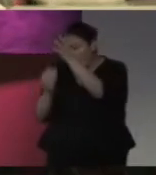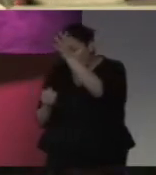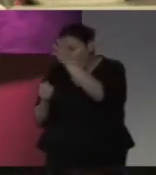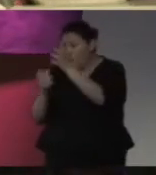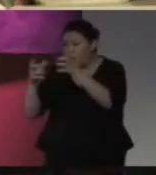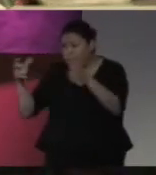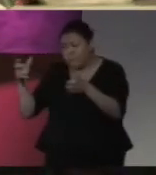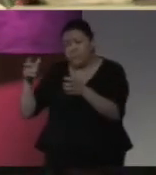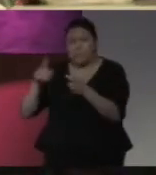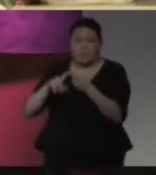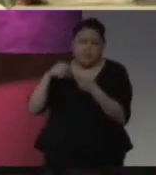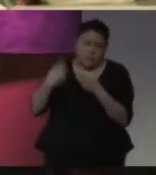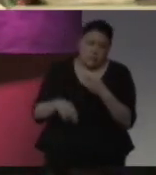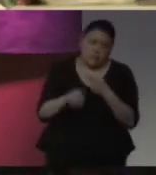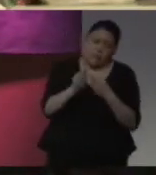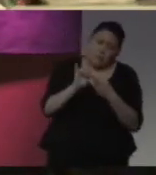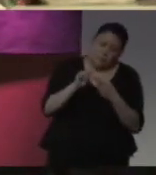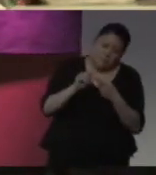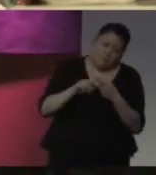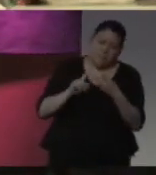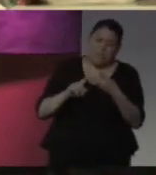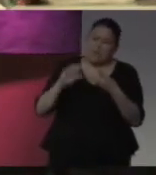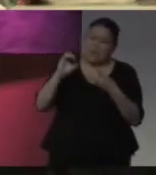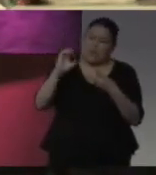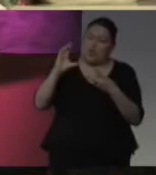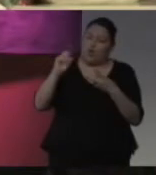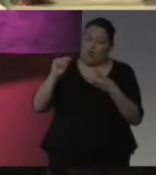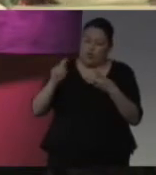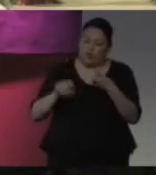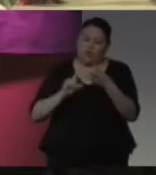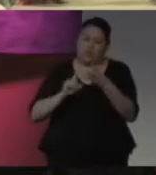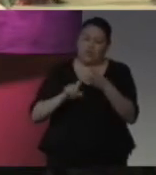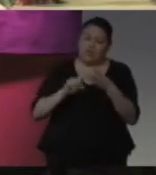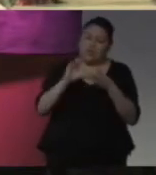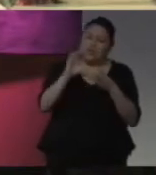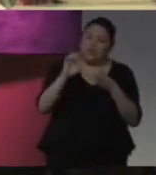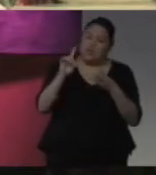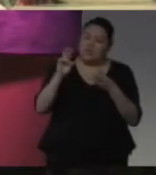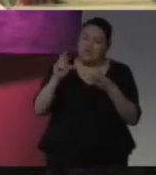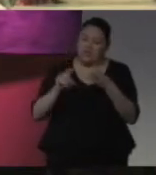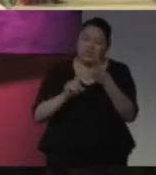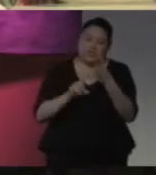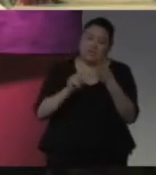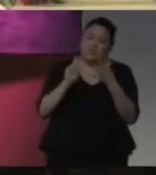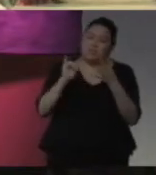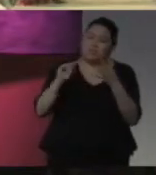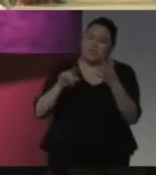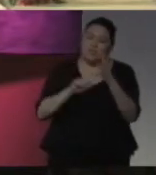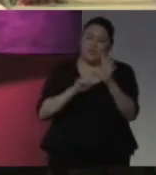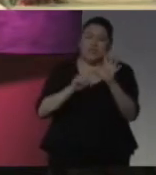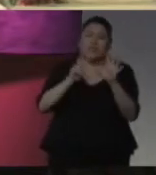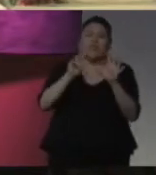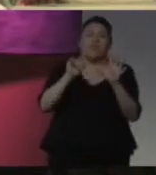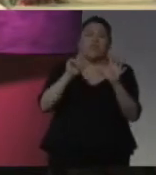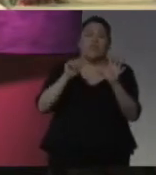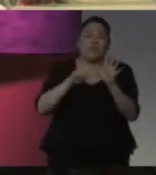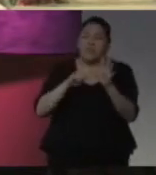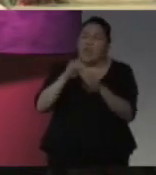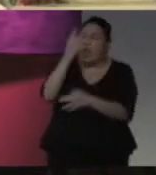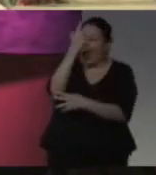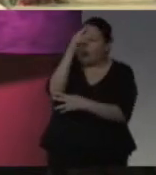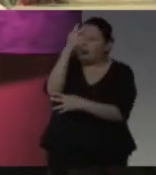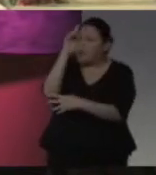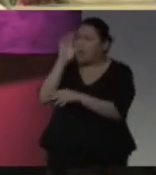o pino, hay caoba, hay cedro, hay bayalté y hay muchos tipos de árboles.